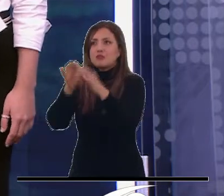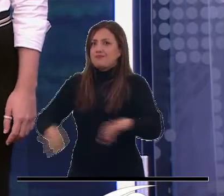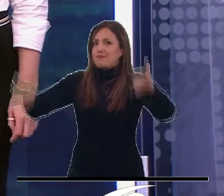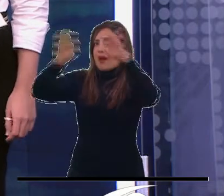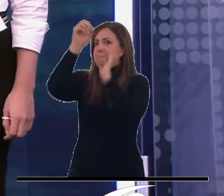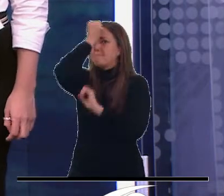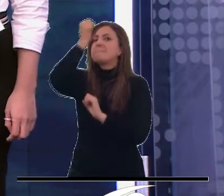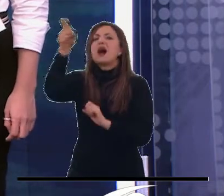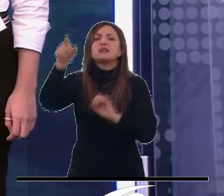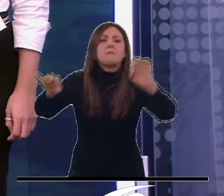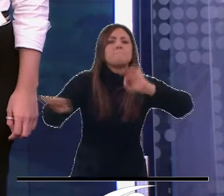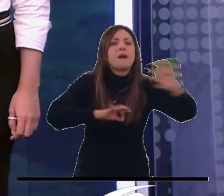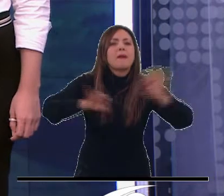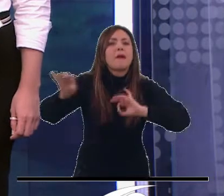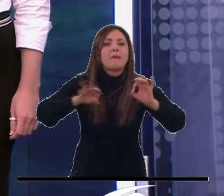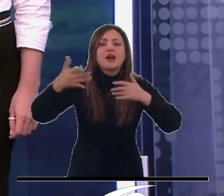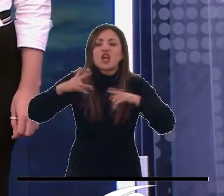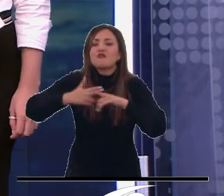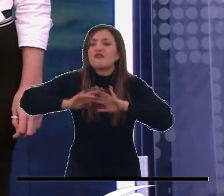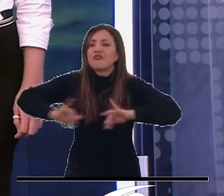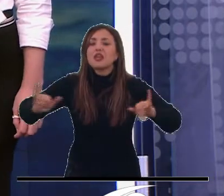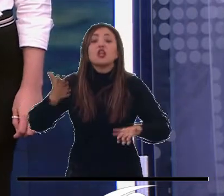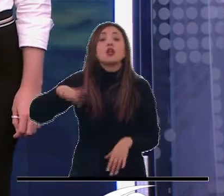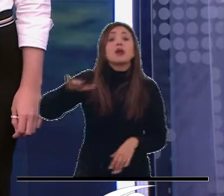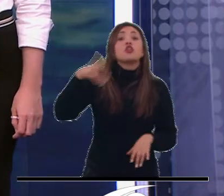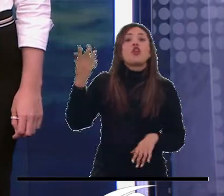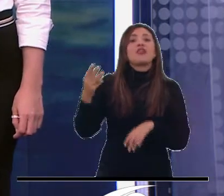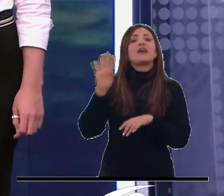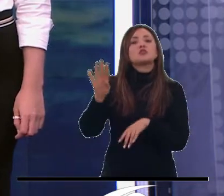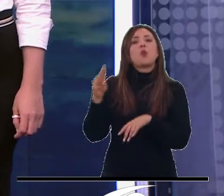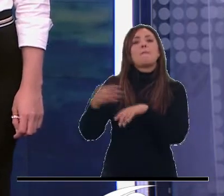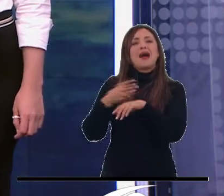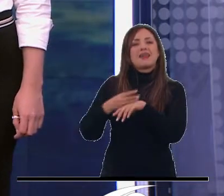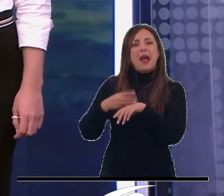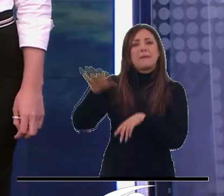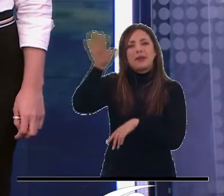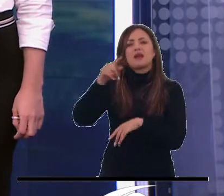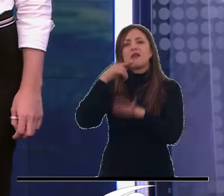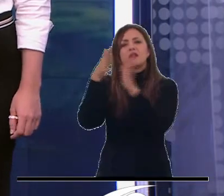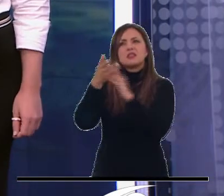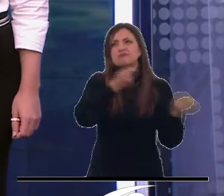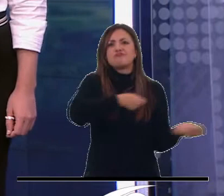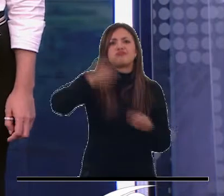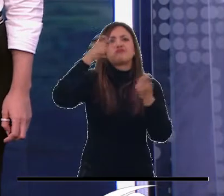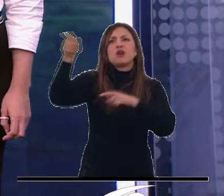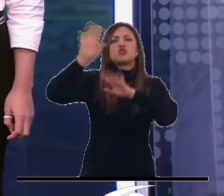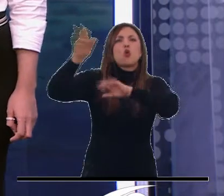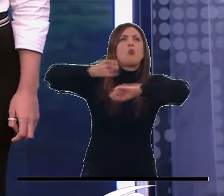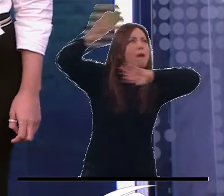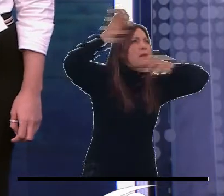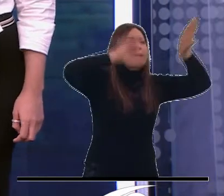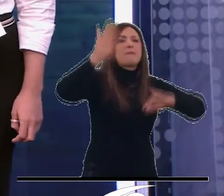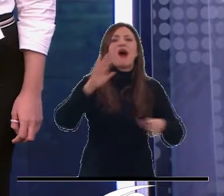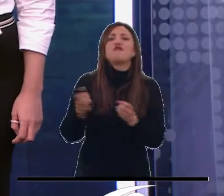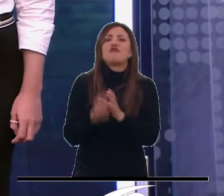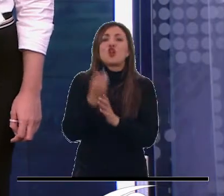cuyos preparativos llegan ya a su recta final. Por Miami ingresa la gran mayoría de las flores que importa a Estados Unidos y el